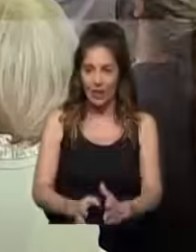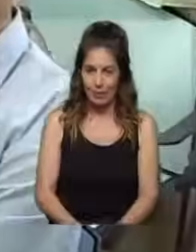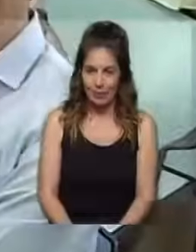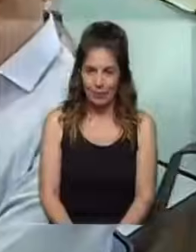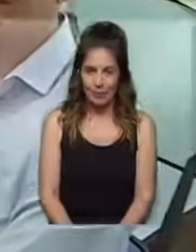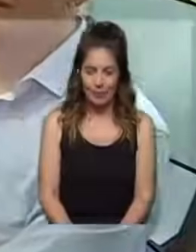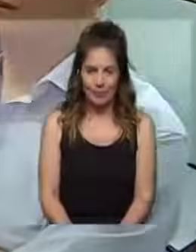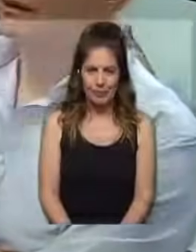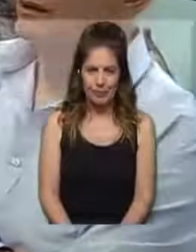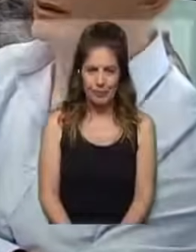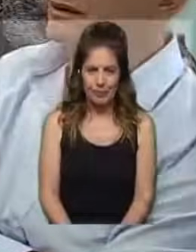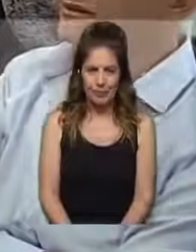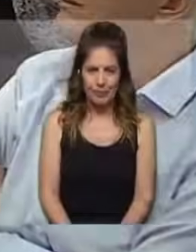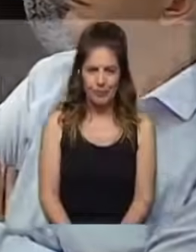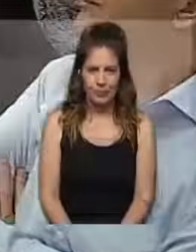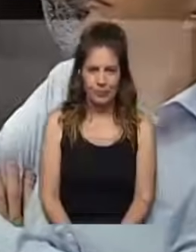cristal